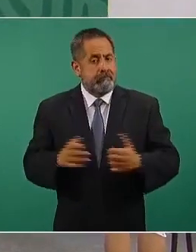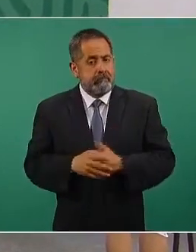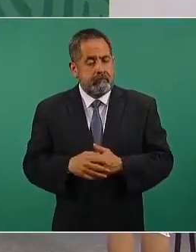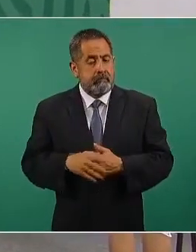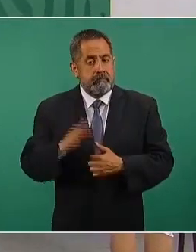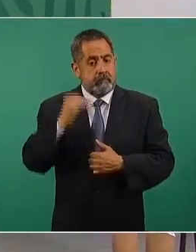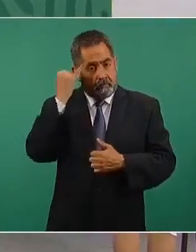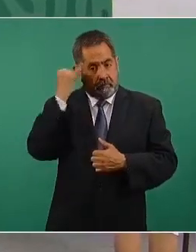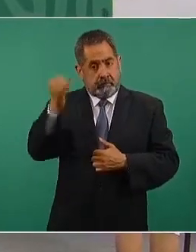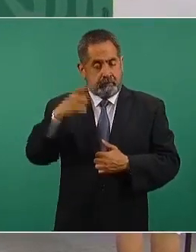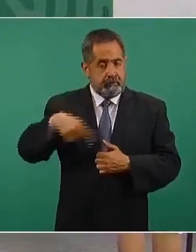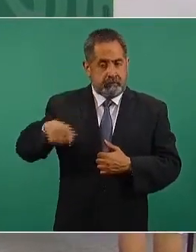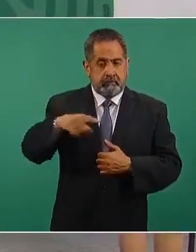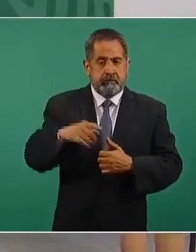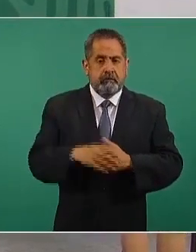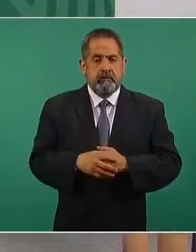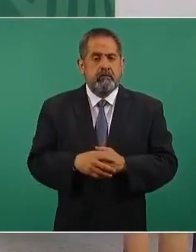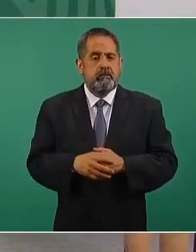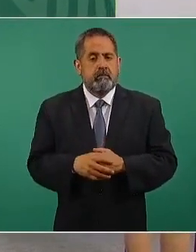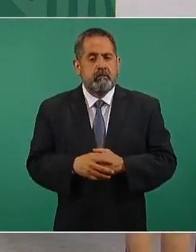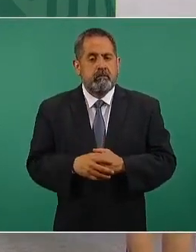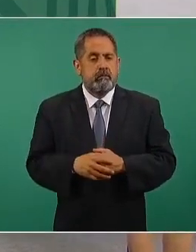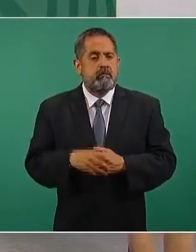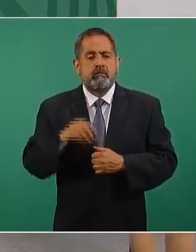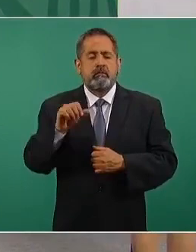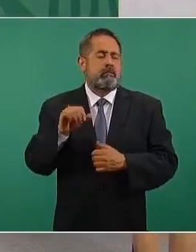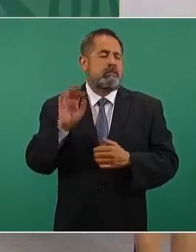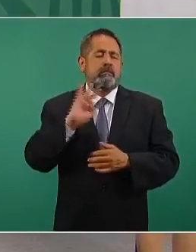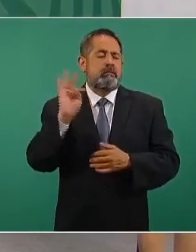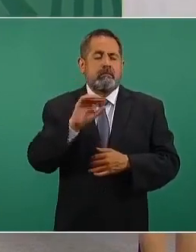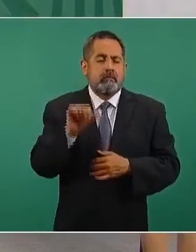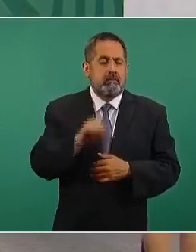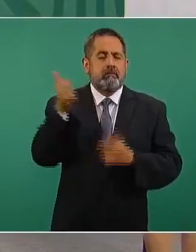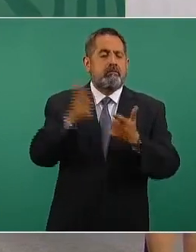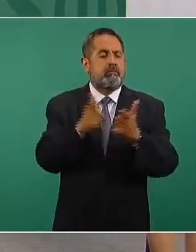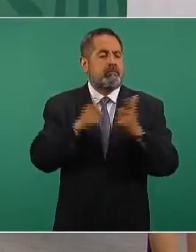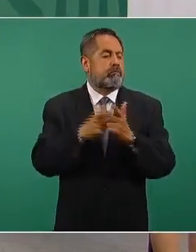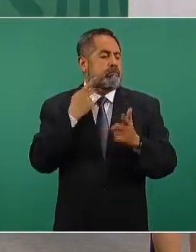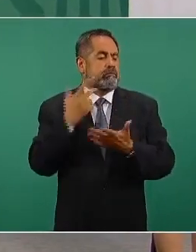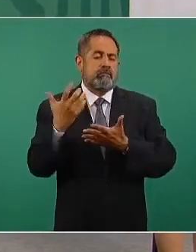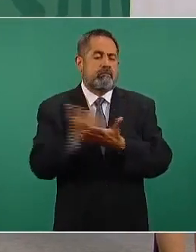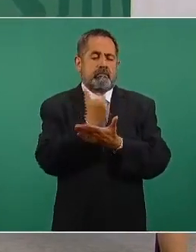si hubiese ganado otro partido.